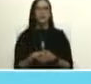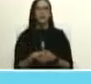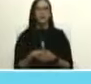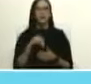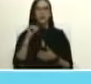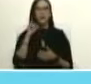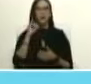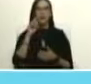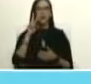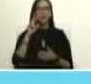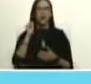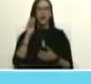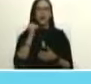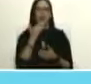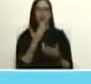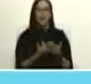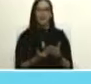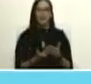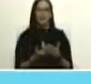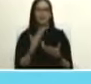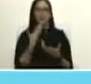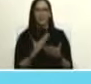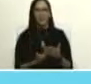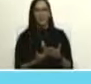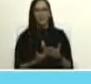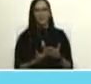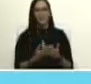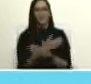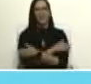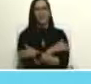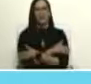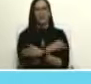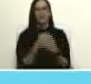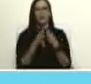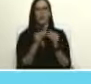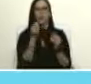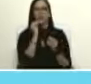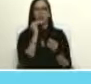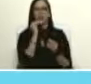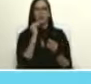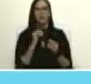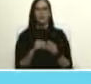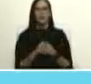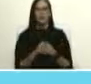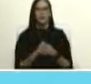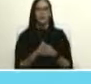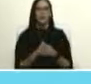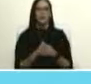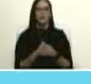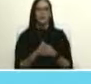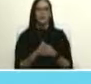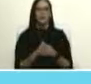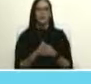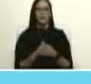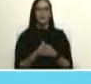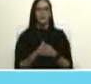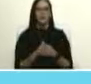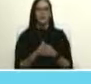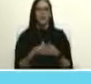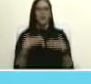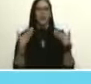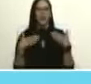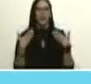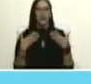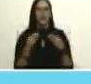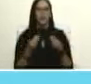Ivana, gracias, gracias. Dale un abrazo a todos los muchachos y muchachas, Ivana. Me alegra